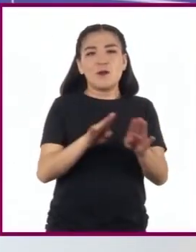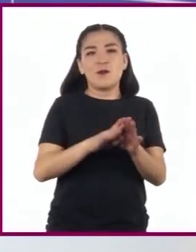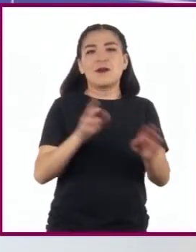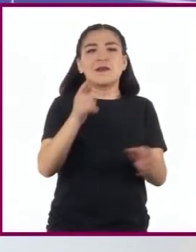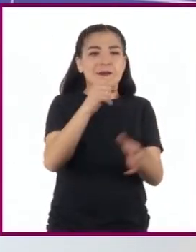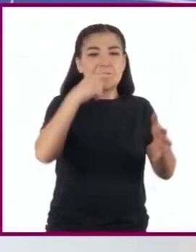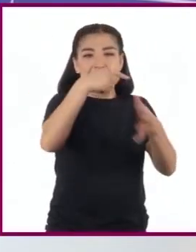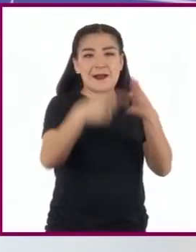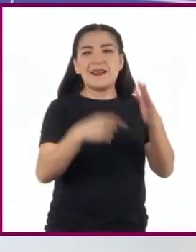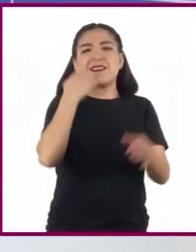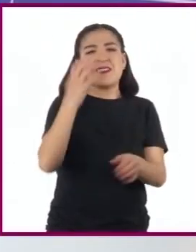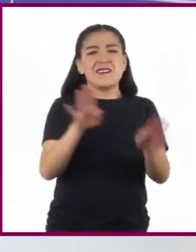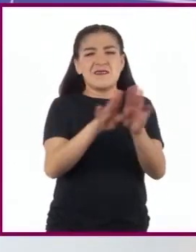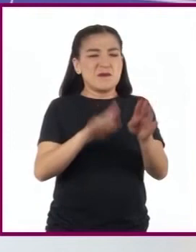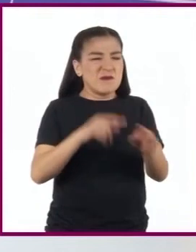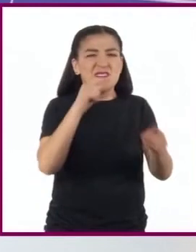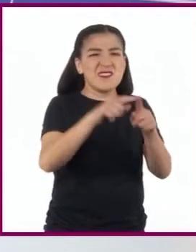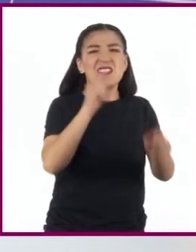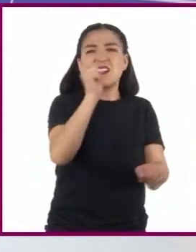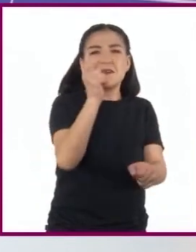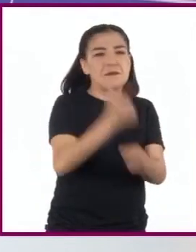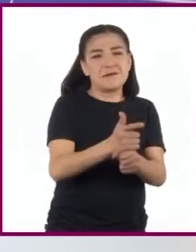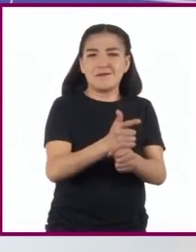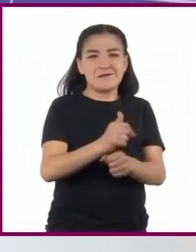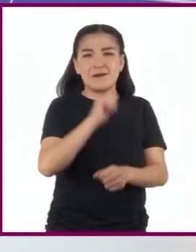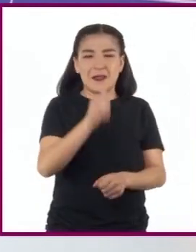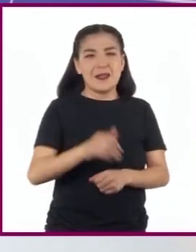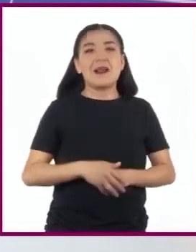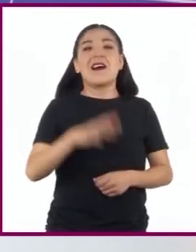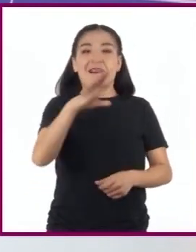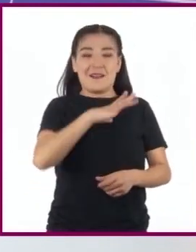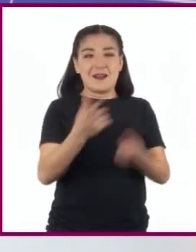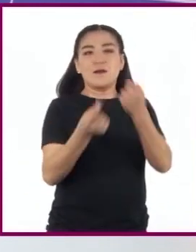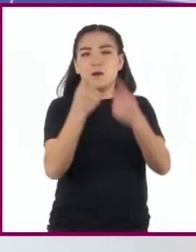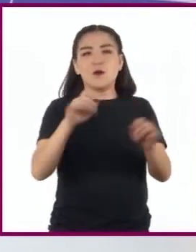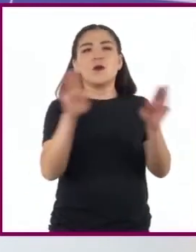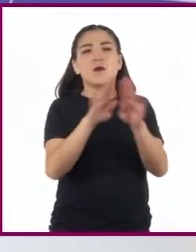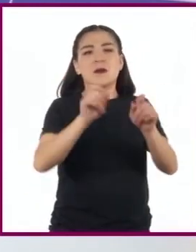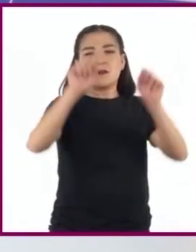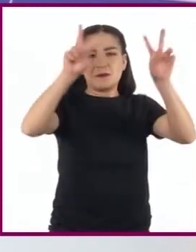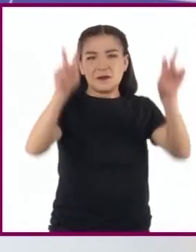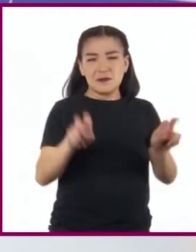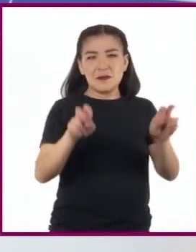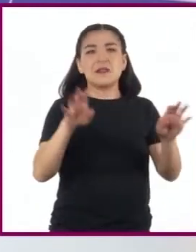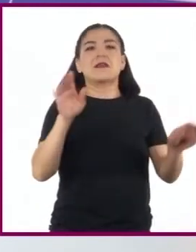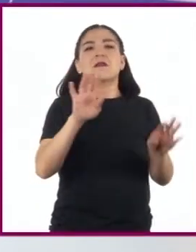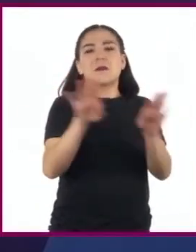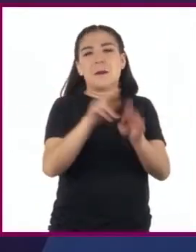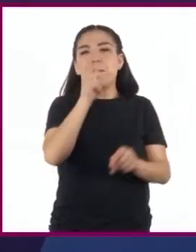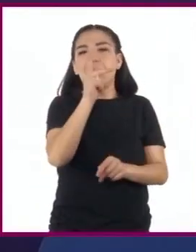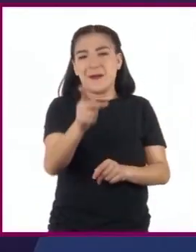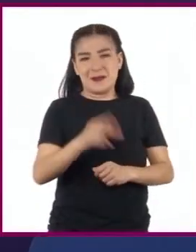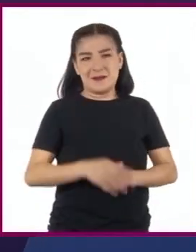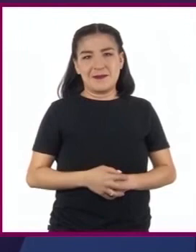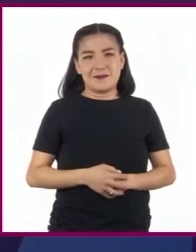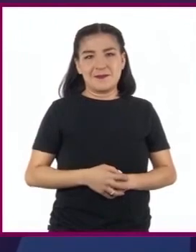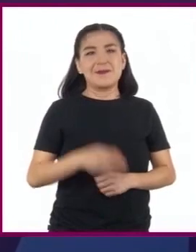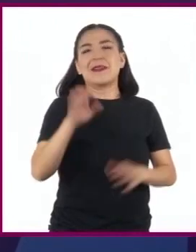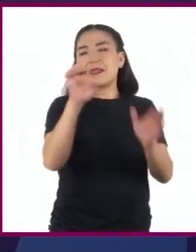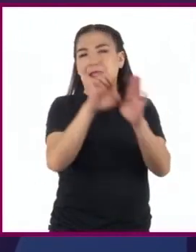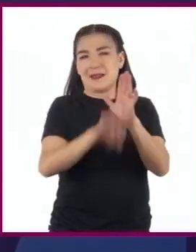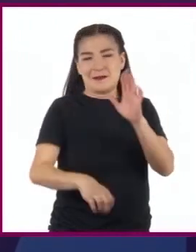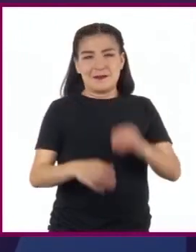ser identificada. Sin embargo, se puede citar contextos y retransmitir palabras. Por